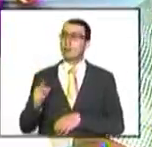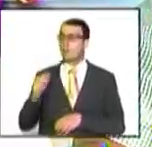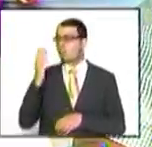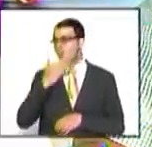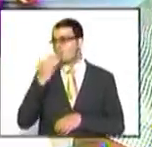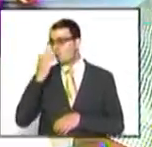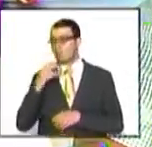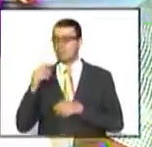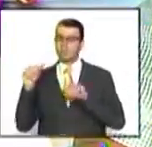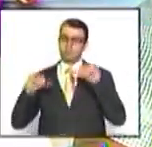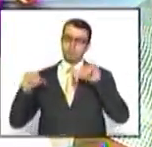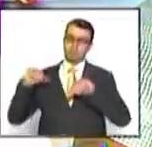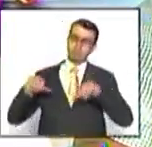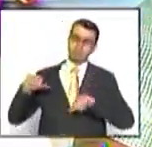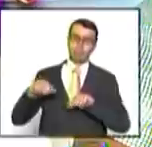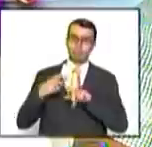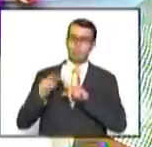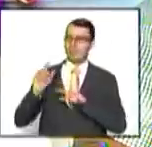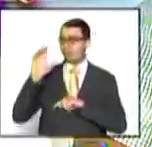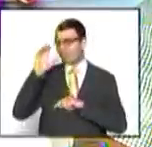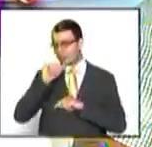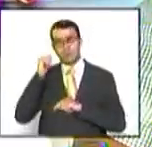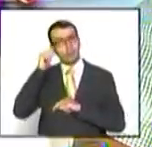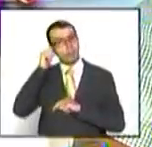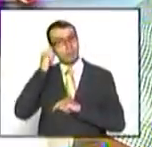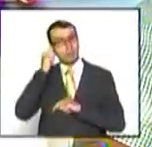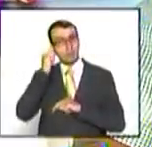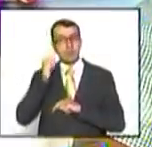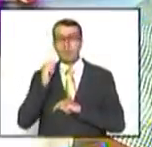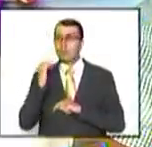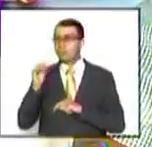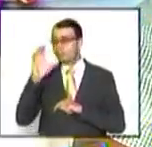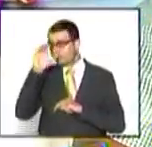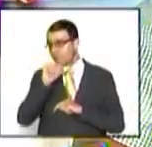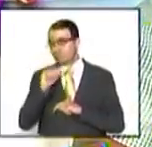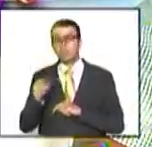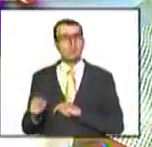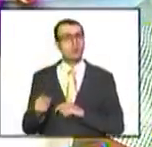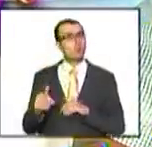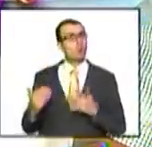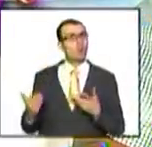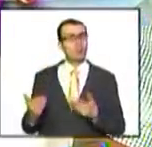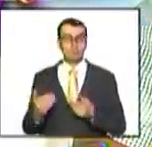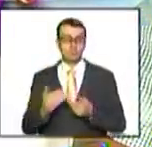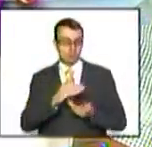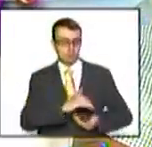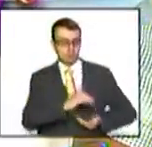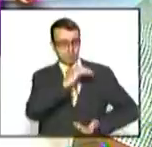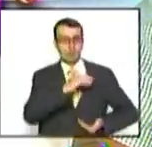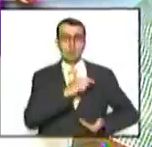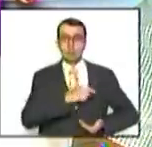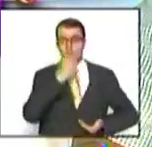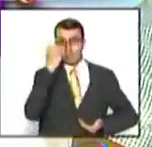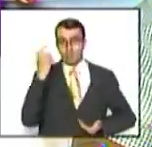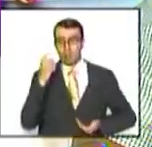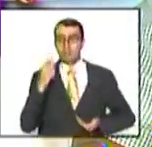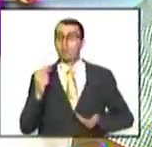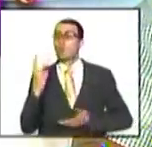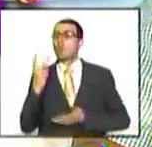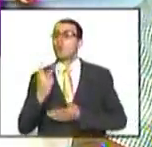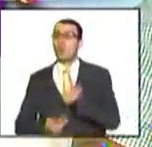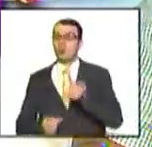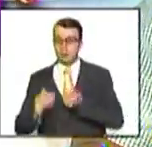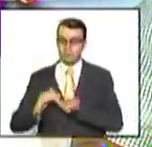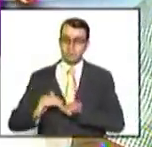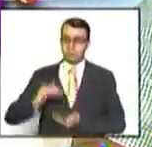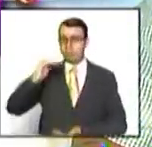hizo, demostró que se produce heparinizando el suero, se produce el doble de la cantidad